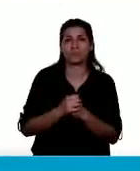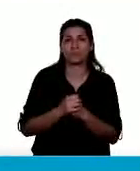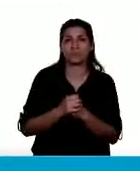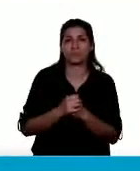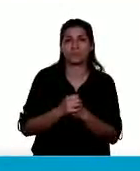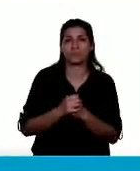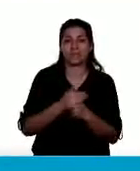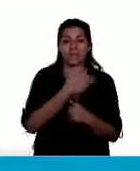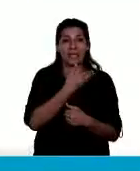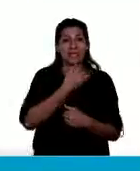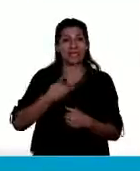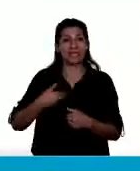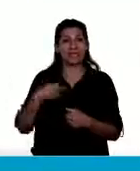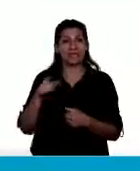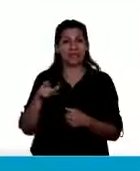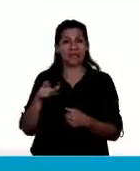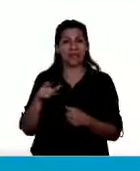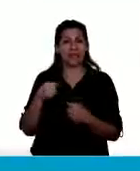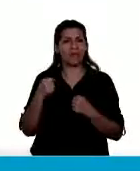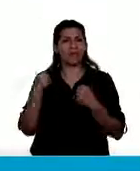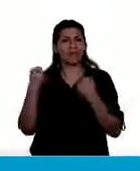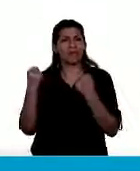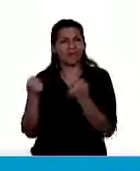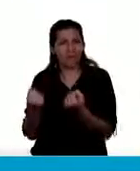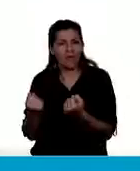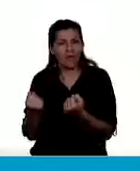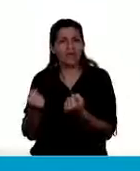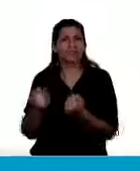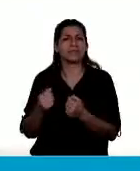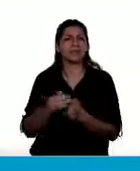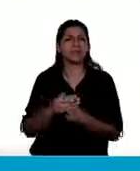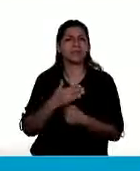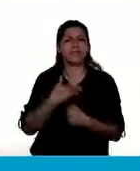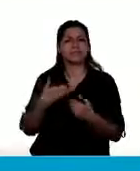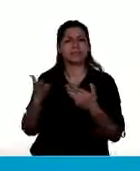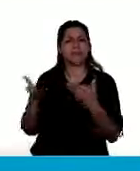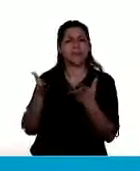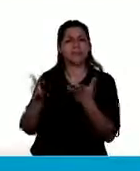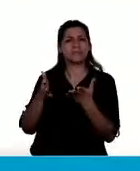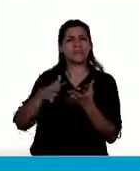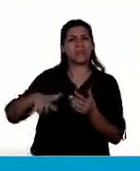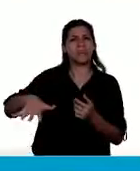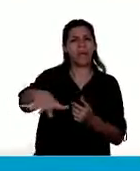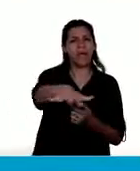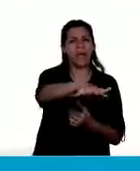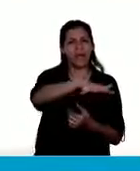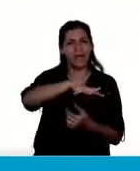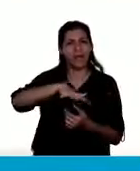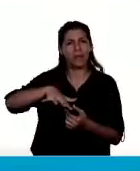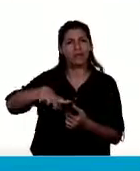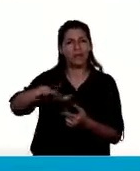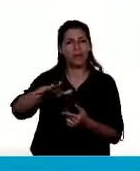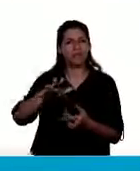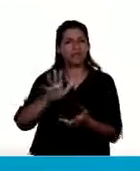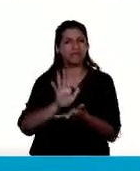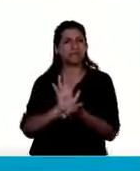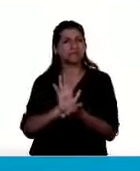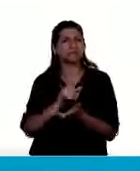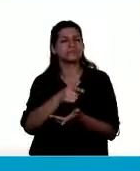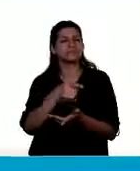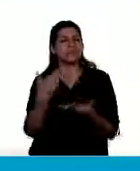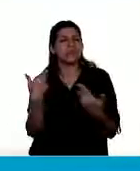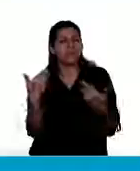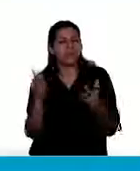un Estado fuerte, un Estado al servicio del pueblo, un Estado gobernado por el pueblo, era el que podía